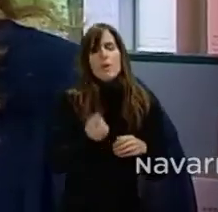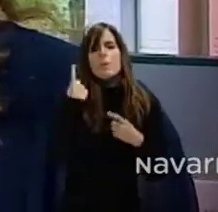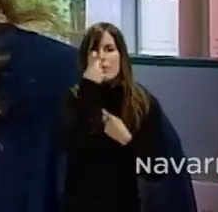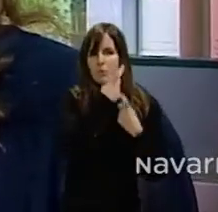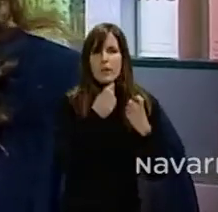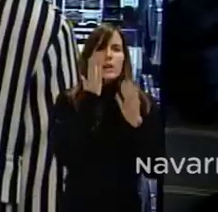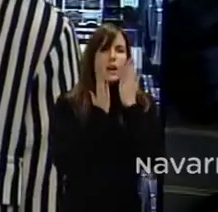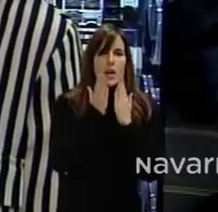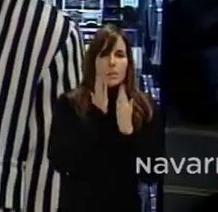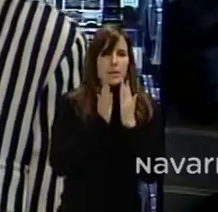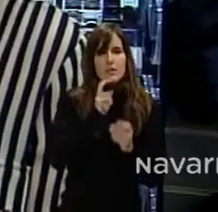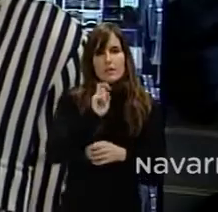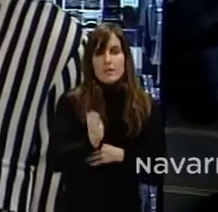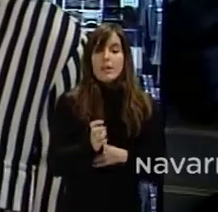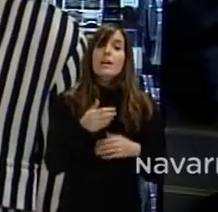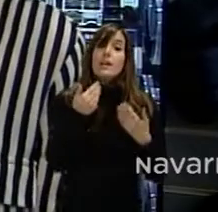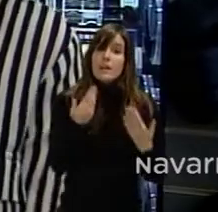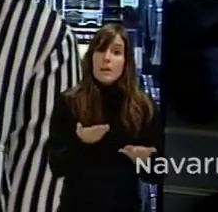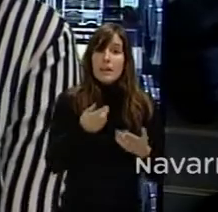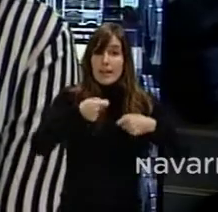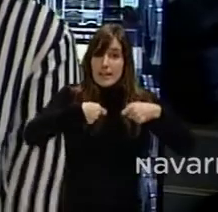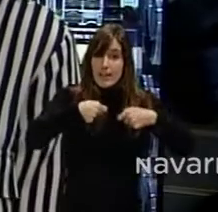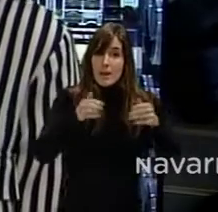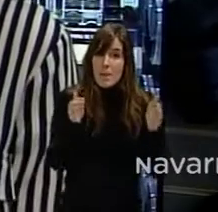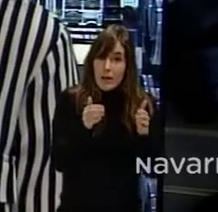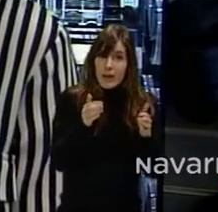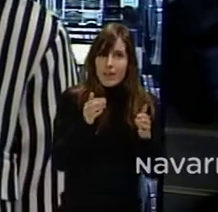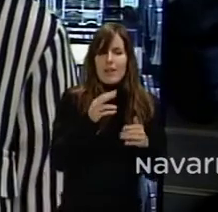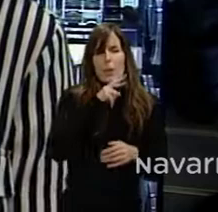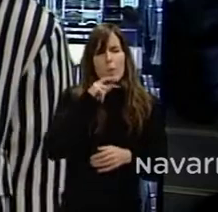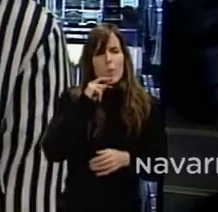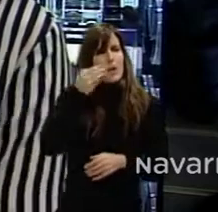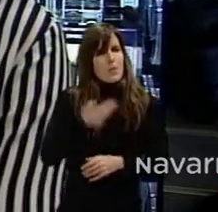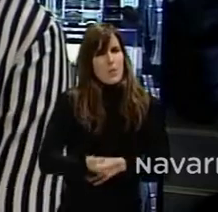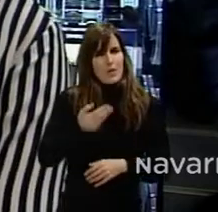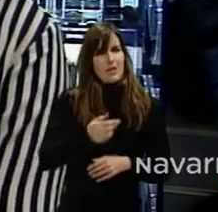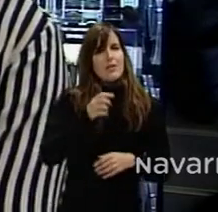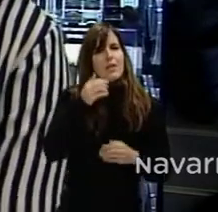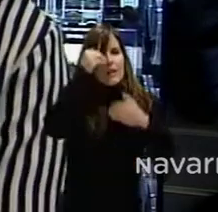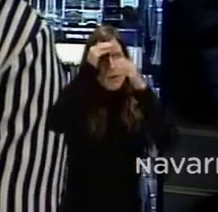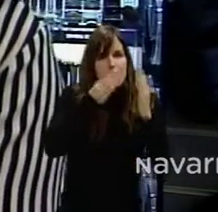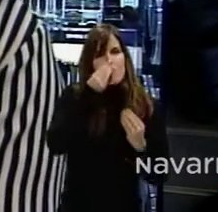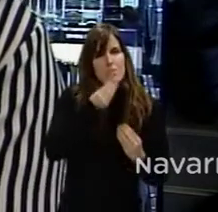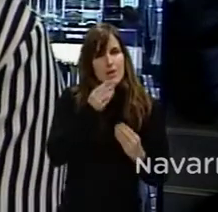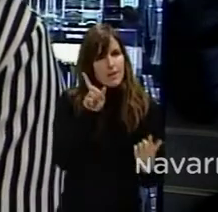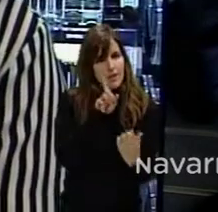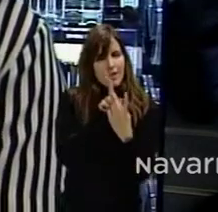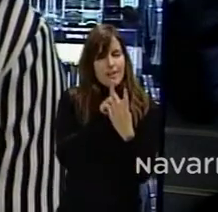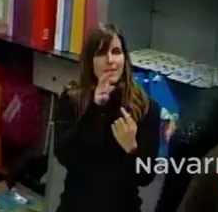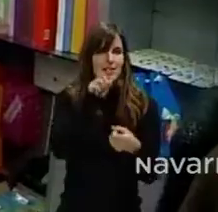perfumería, cosmética y sobre todo lo que se da en ese tipo de comercio, que es el valor añadido, es el trato, es la sensación